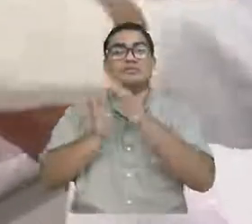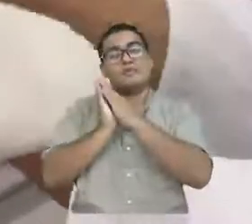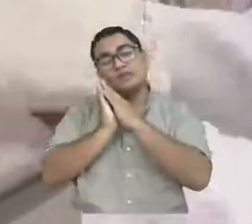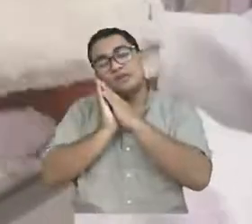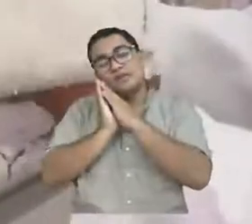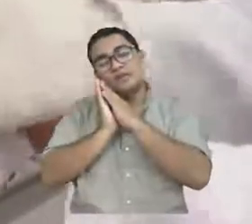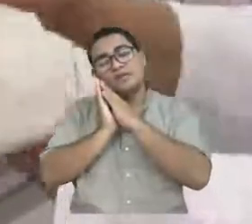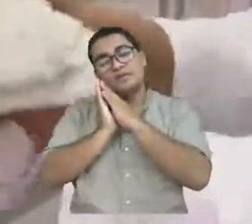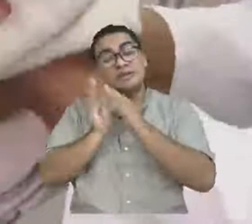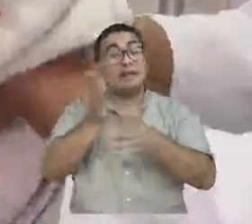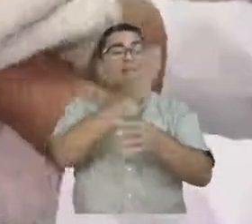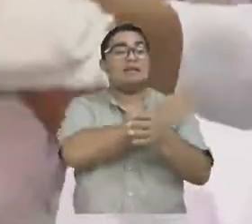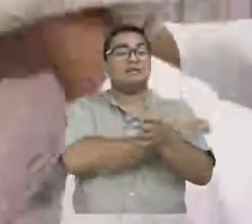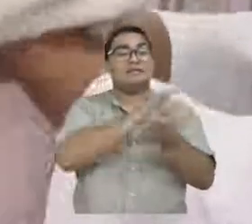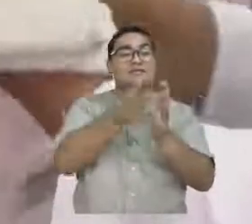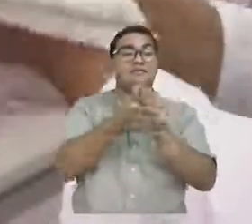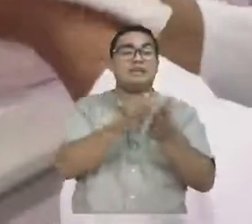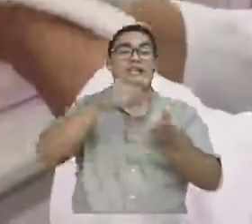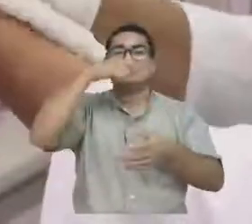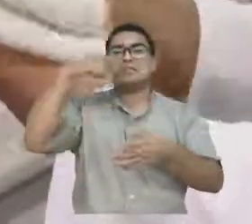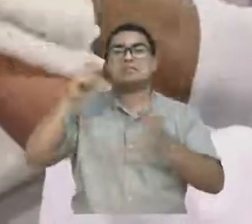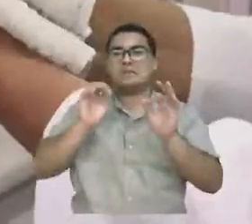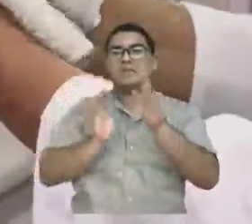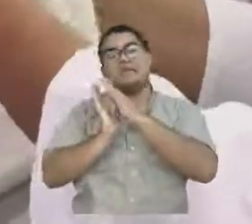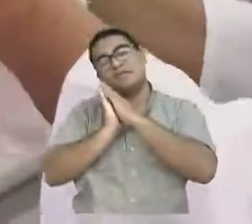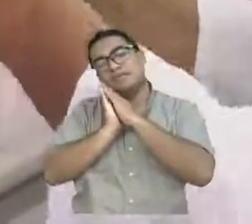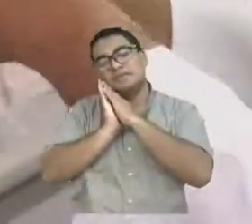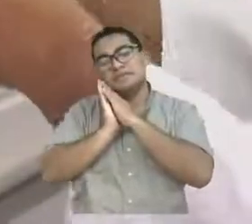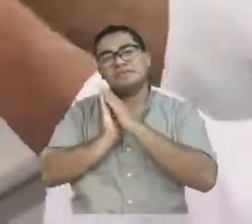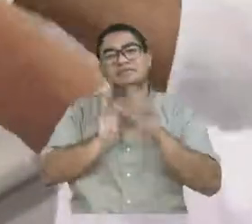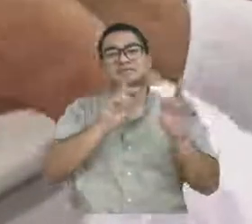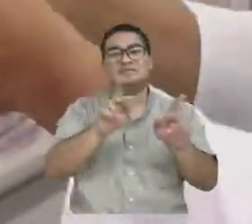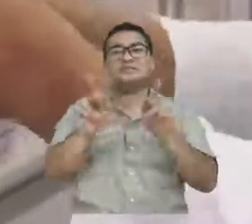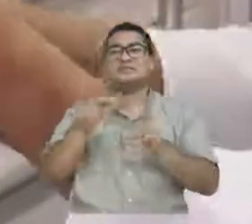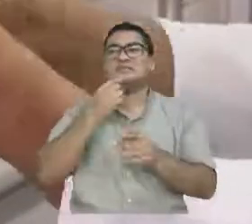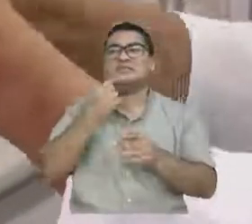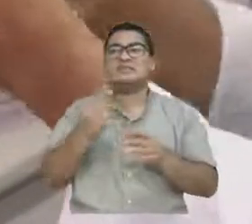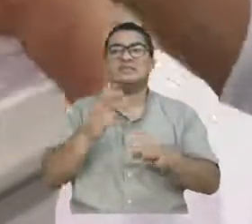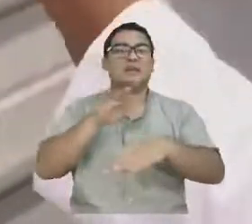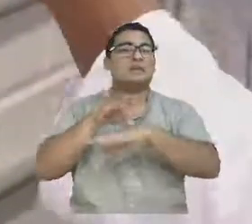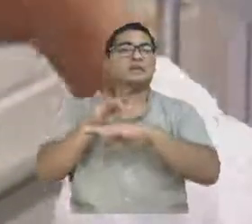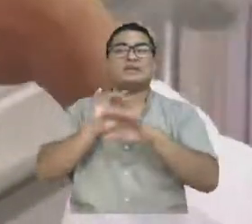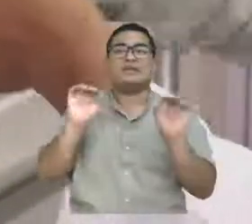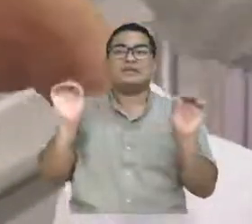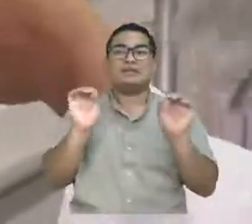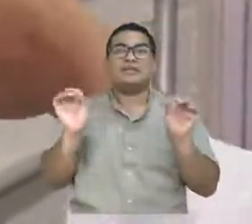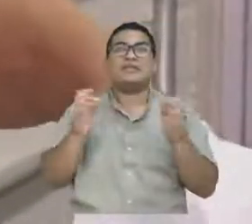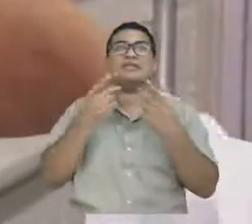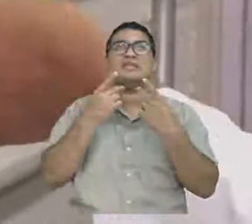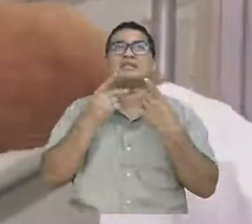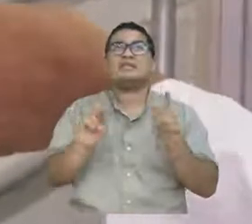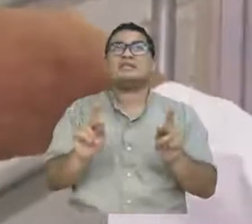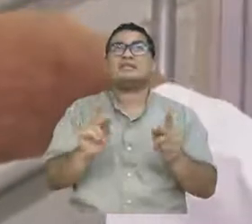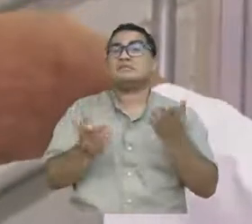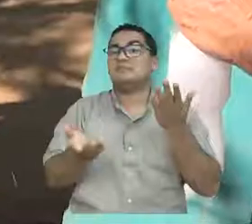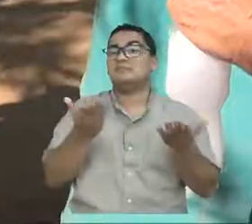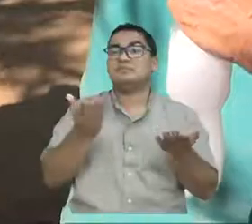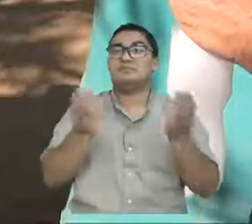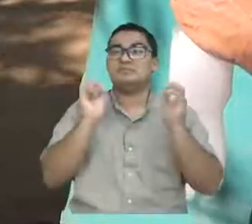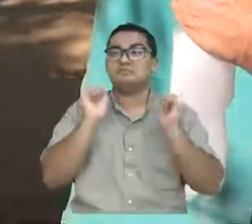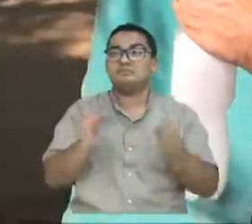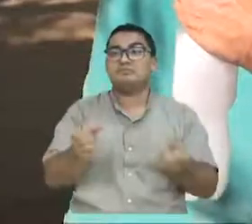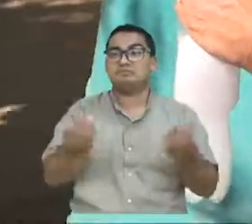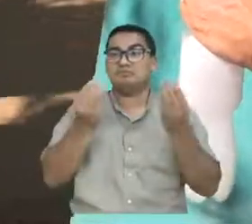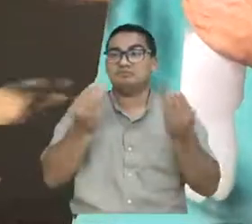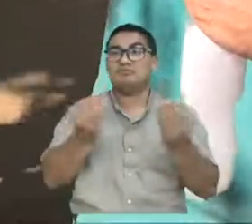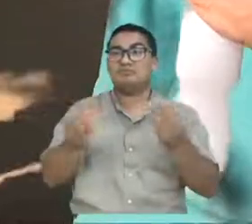dientes menos las manos. Lo que pasa es que antes de dormir nosotros decimos no hemos tocado nada, solo vamos a dormir, pero muy probablemente hay muchos mosquitos